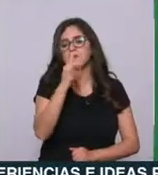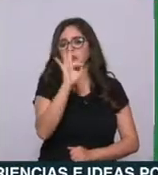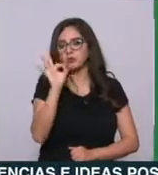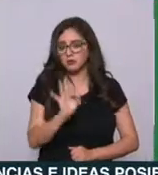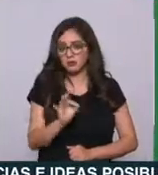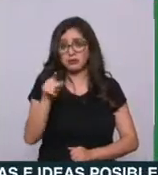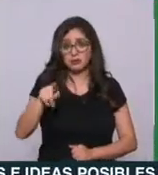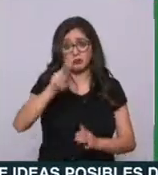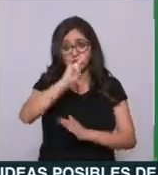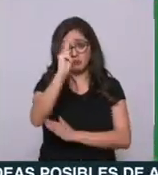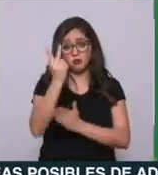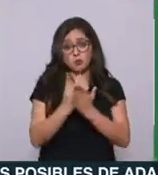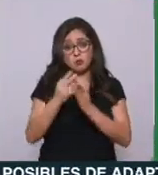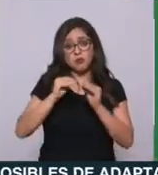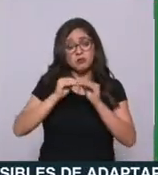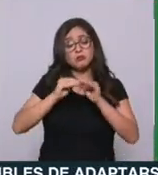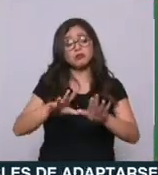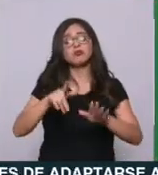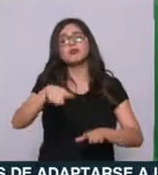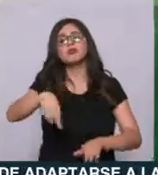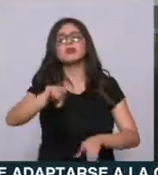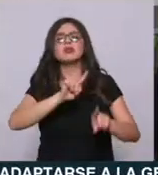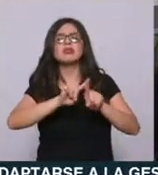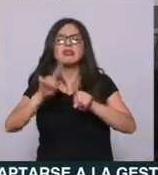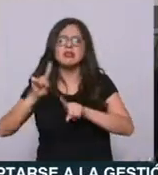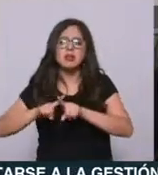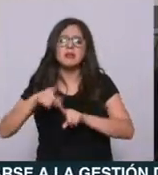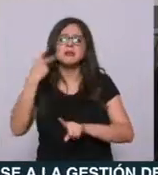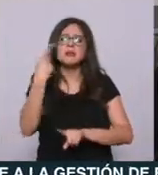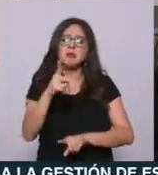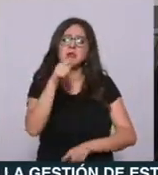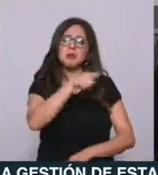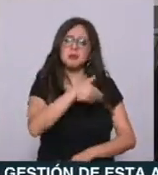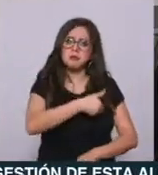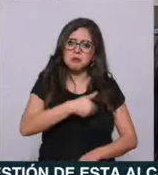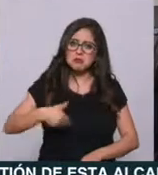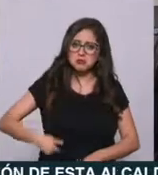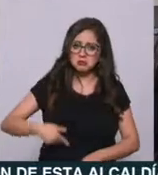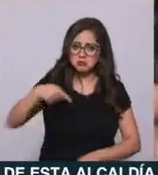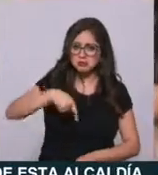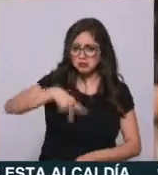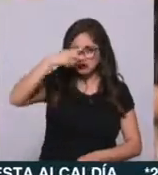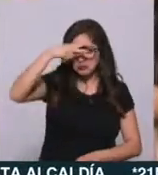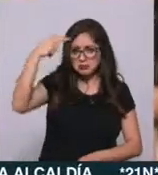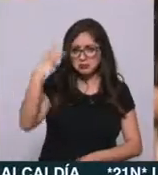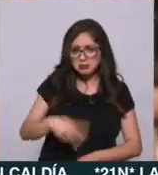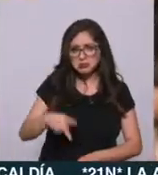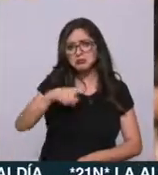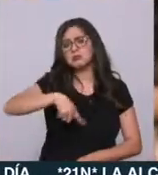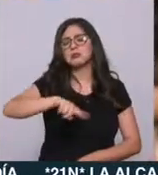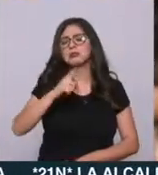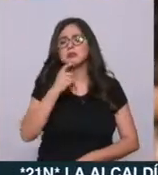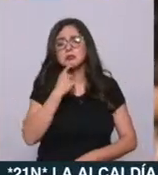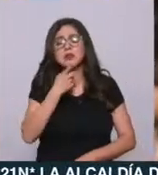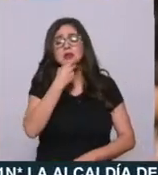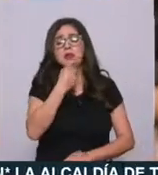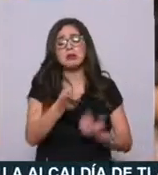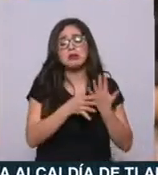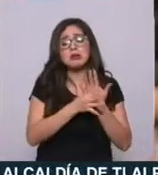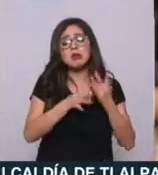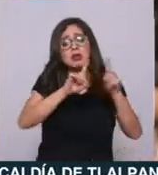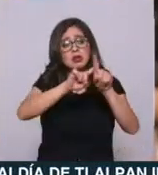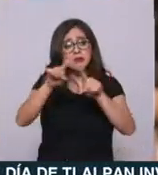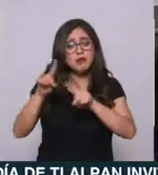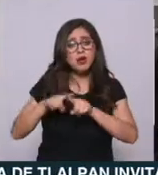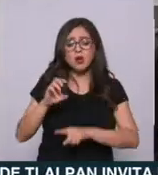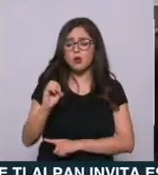programa registró situaciones adversas y al respecto, el presidente Andrés Manuel López Obrador explicó que diversas organizaciones